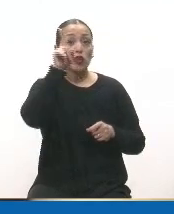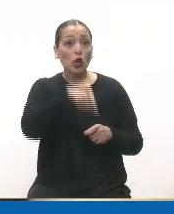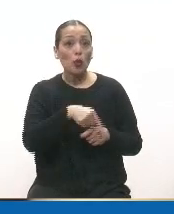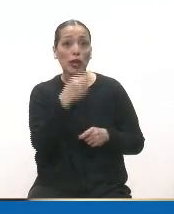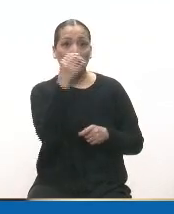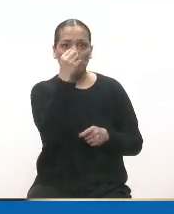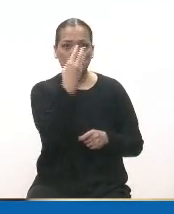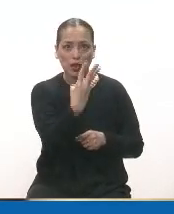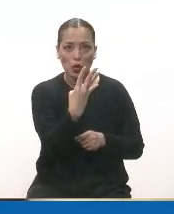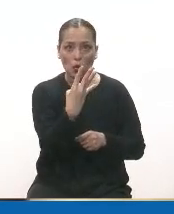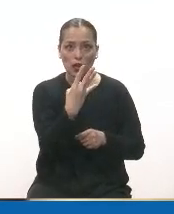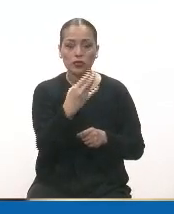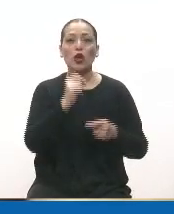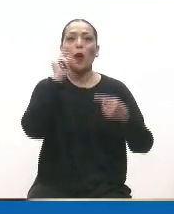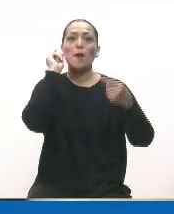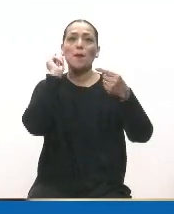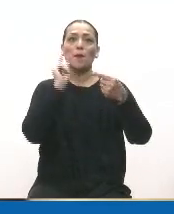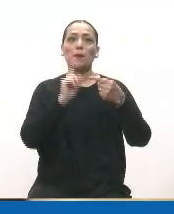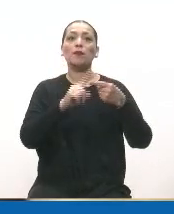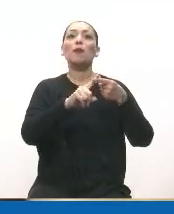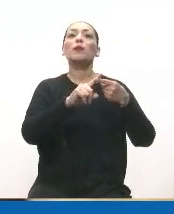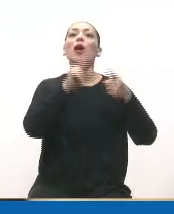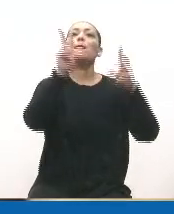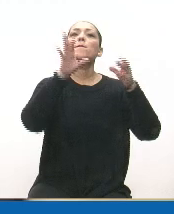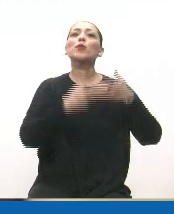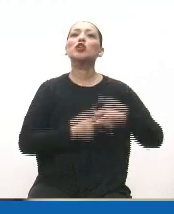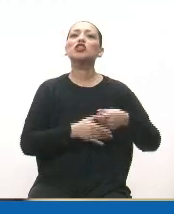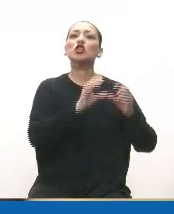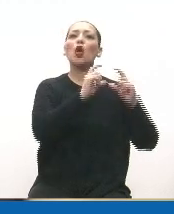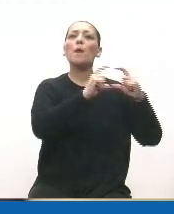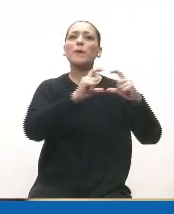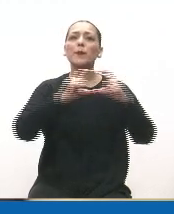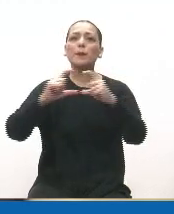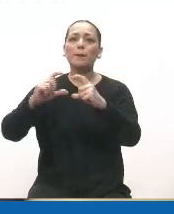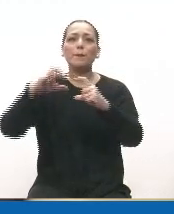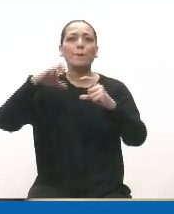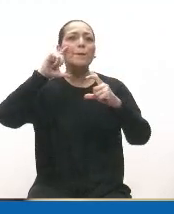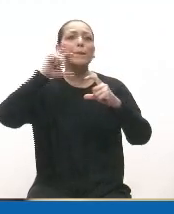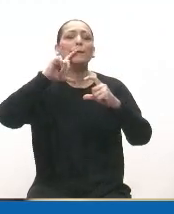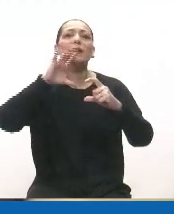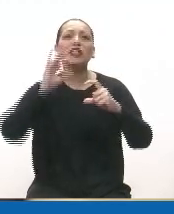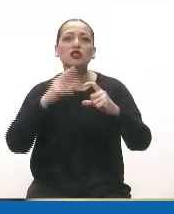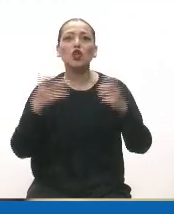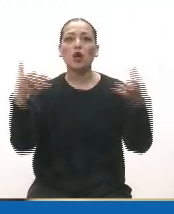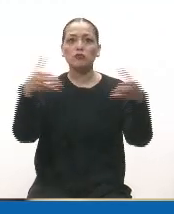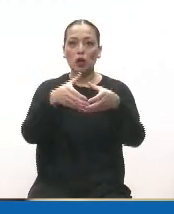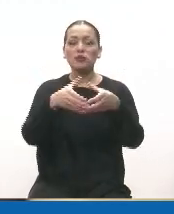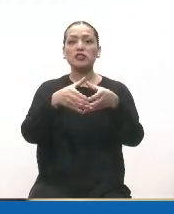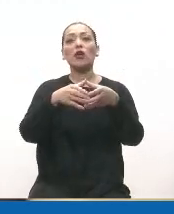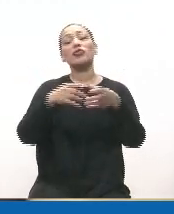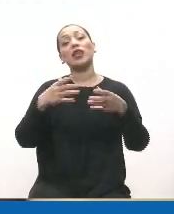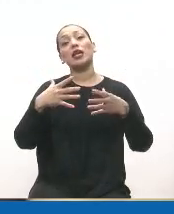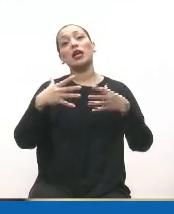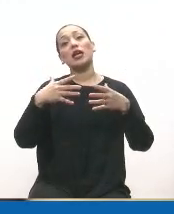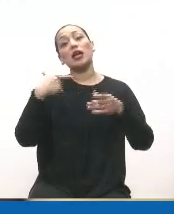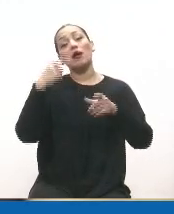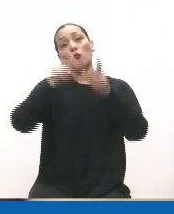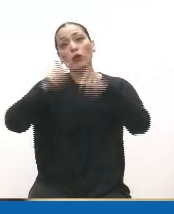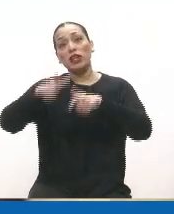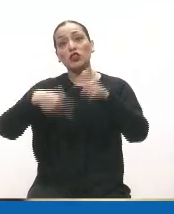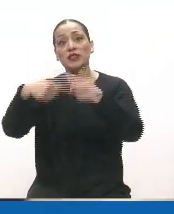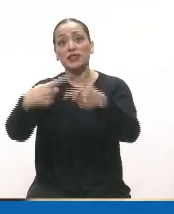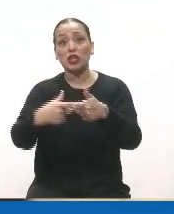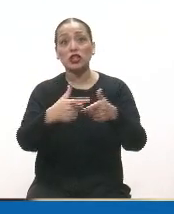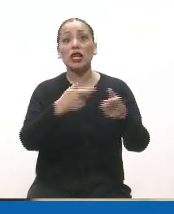1094/24, es el proyecto de pictogramas, está en la Comisión de Población y Desarrollo como cabecera y en Industria y